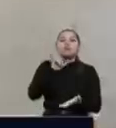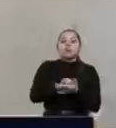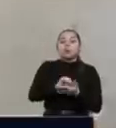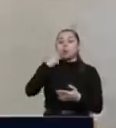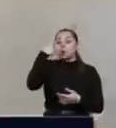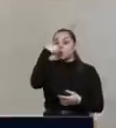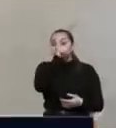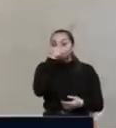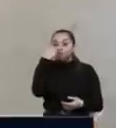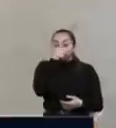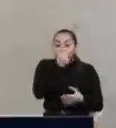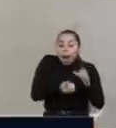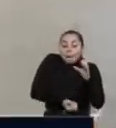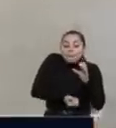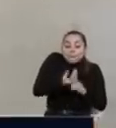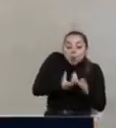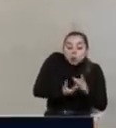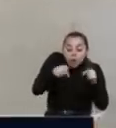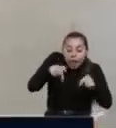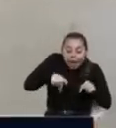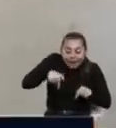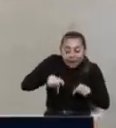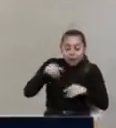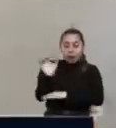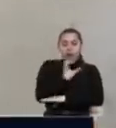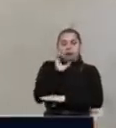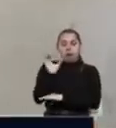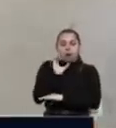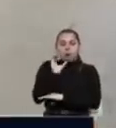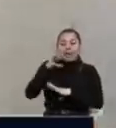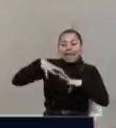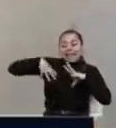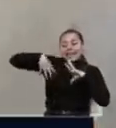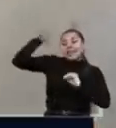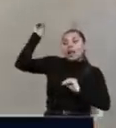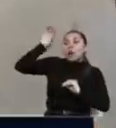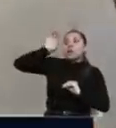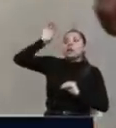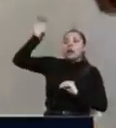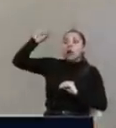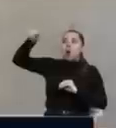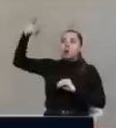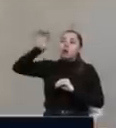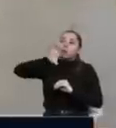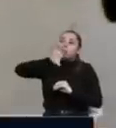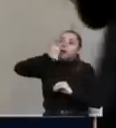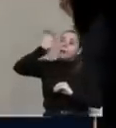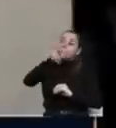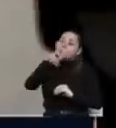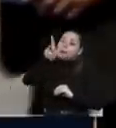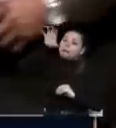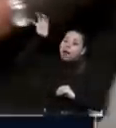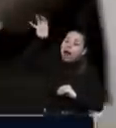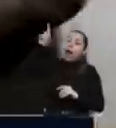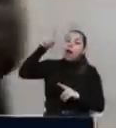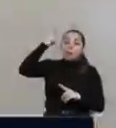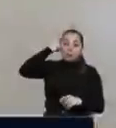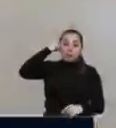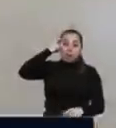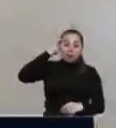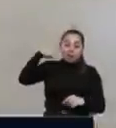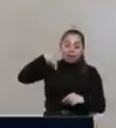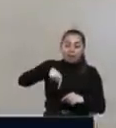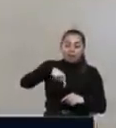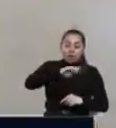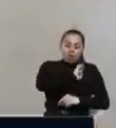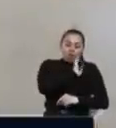cocaína producida en Colombia, que salió de Colombia, que por la inteligencia de nuestra